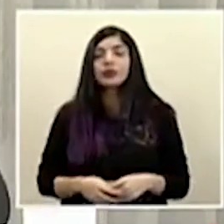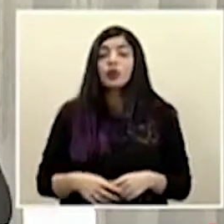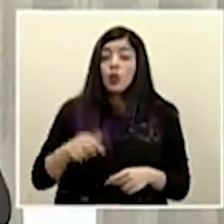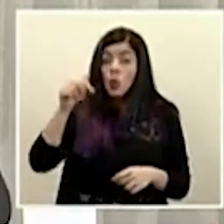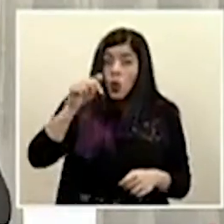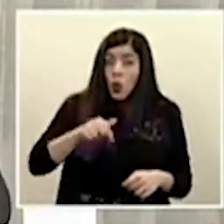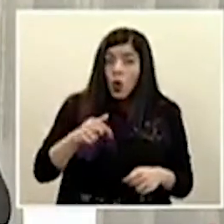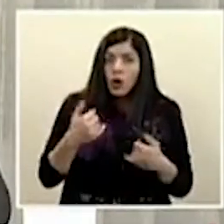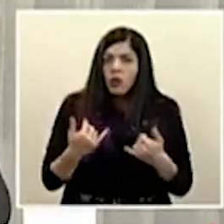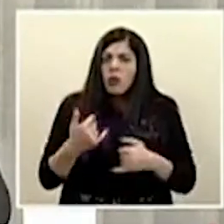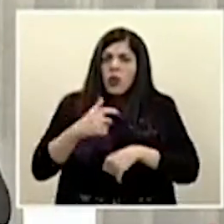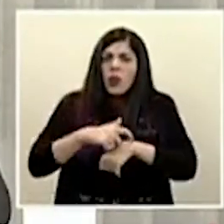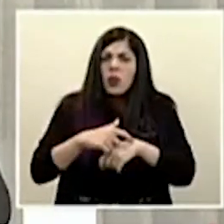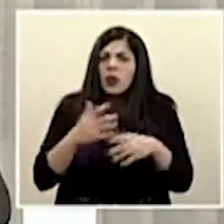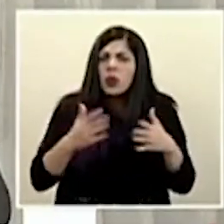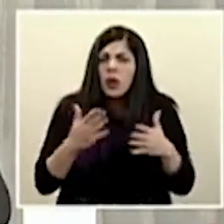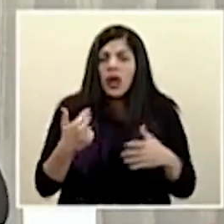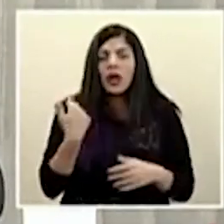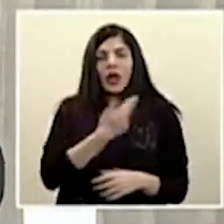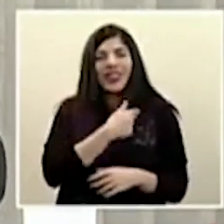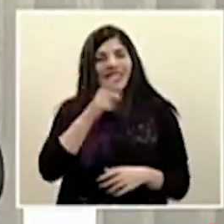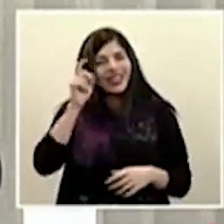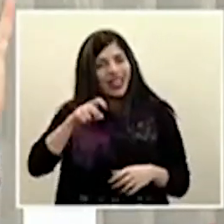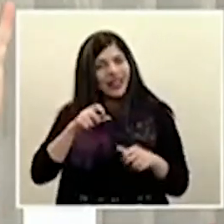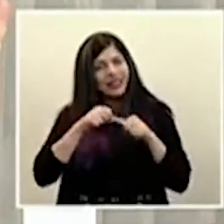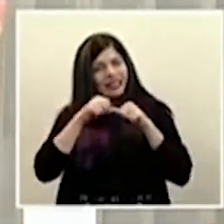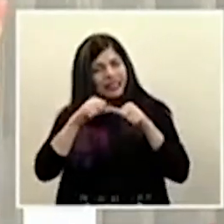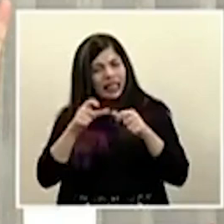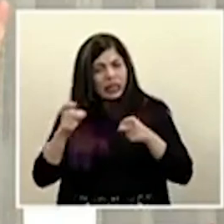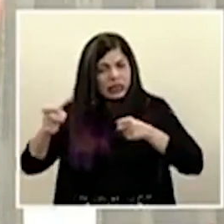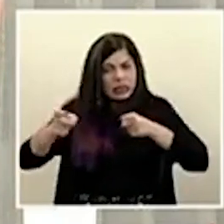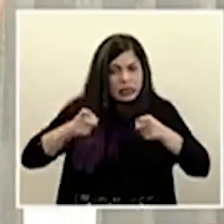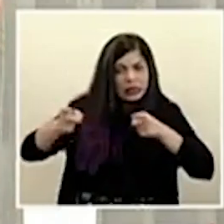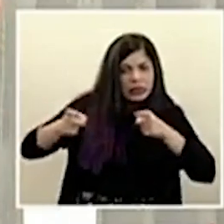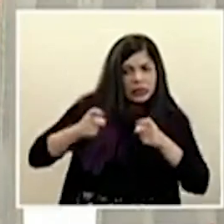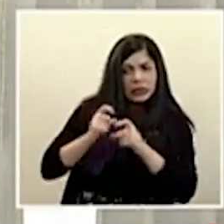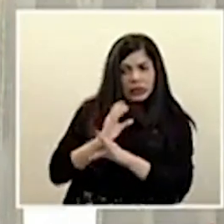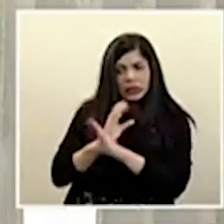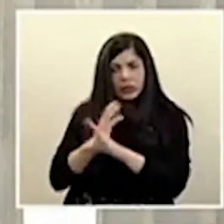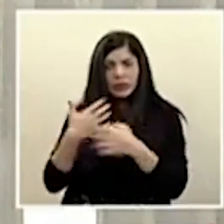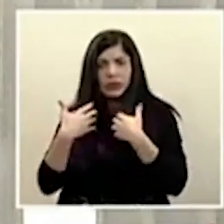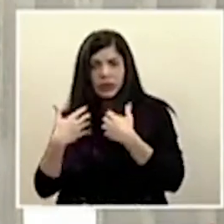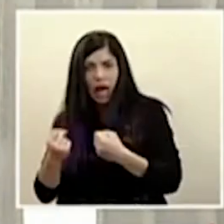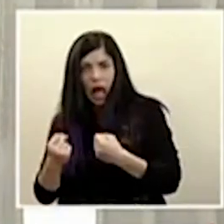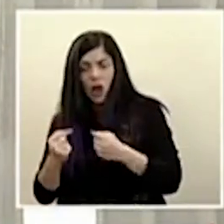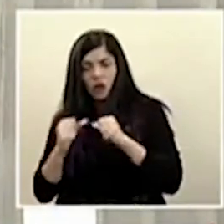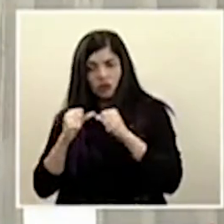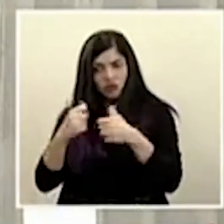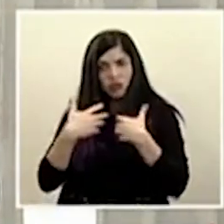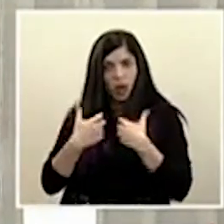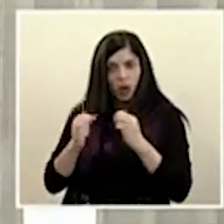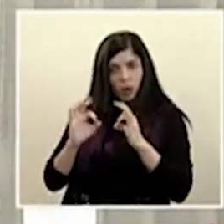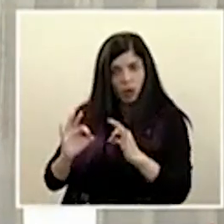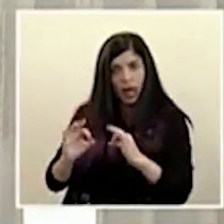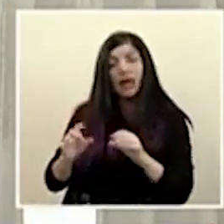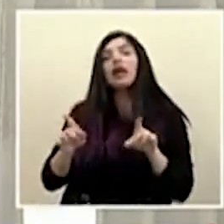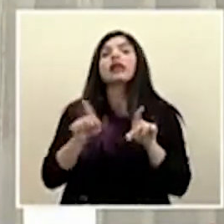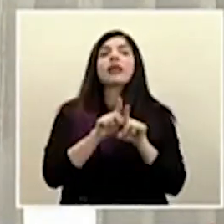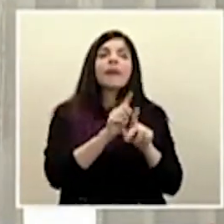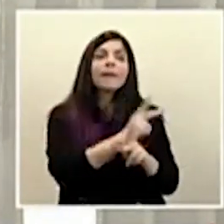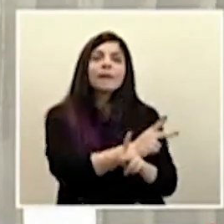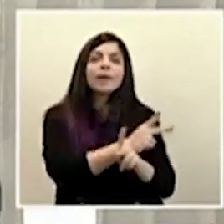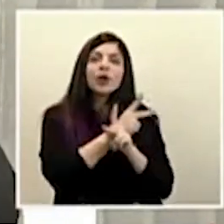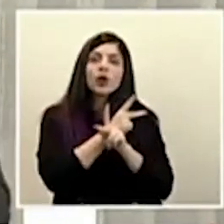Hoy estamos en el momento que tenemos que seguir conteniendo la salud y el buen estado de la salud y